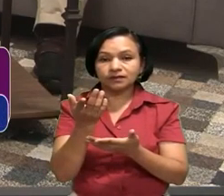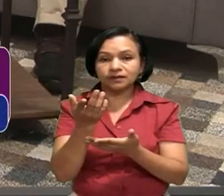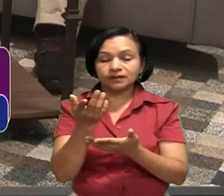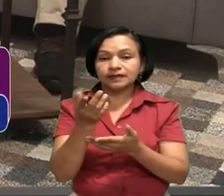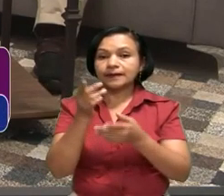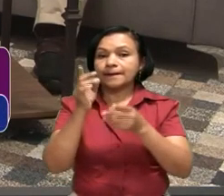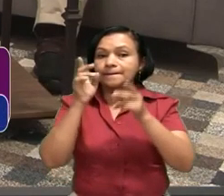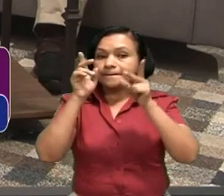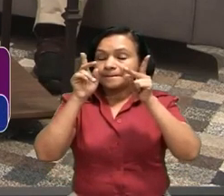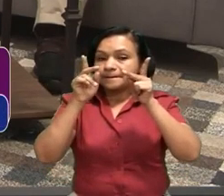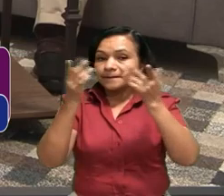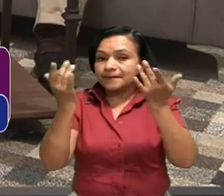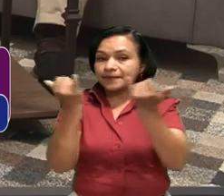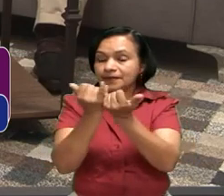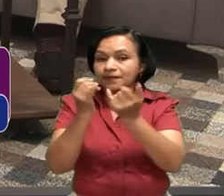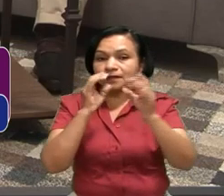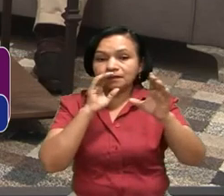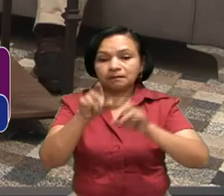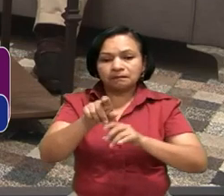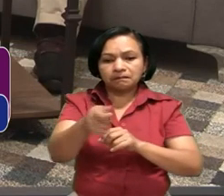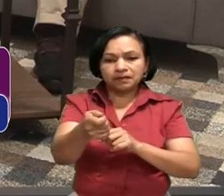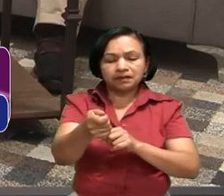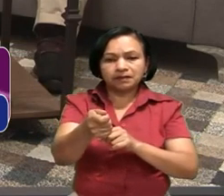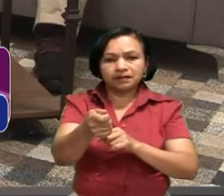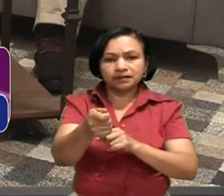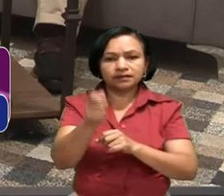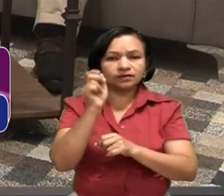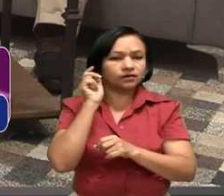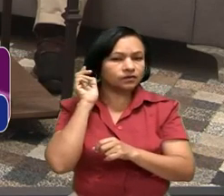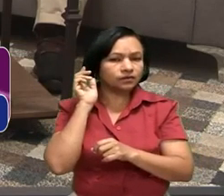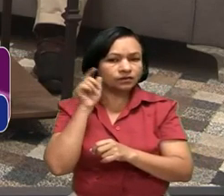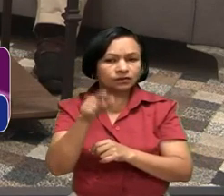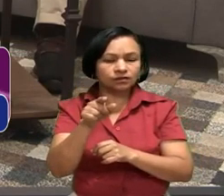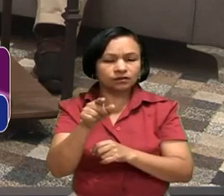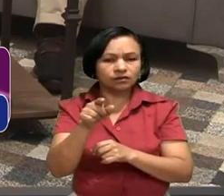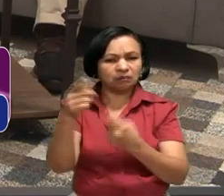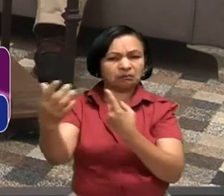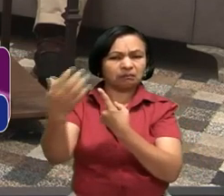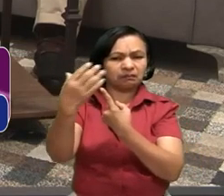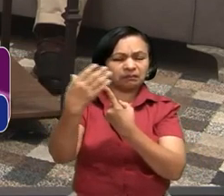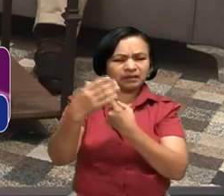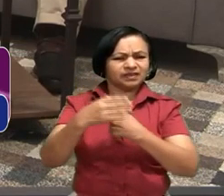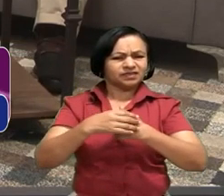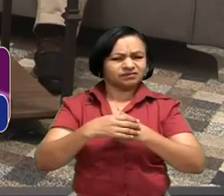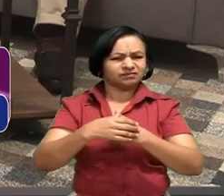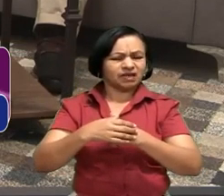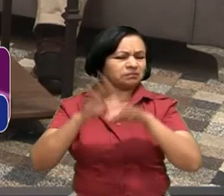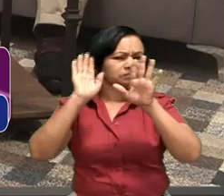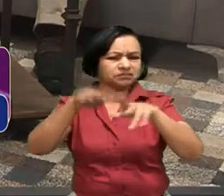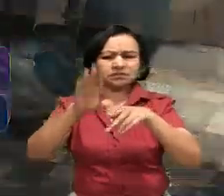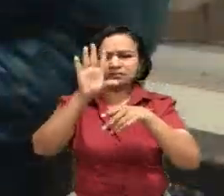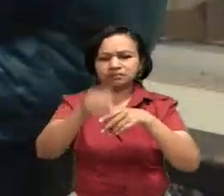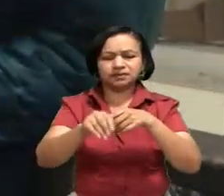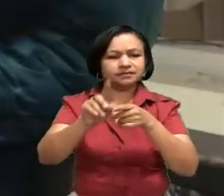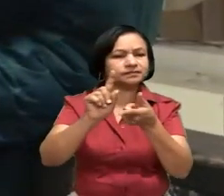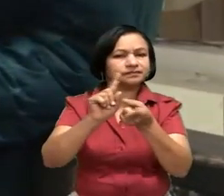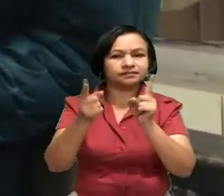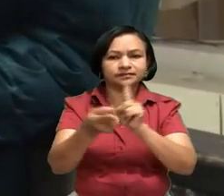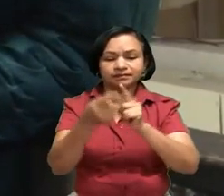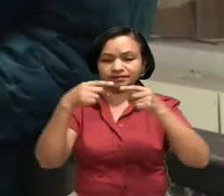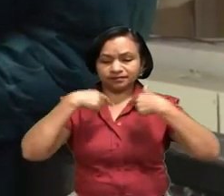que en 4 nomás plasencia de la perilla lo primero que hoy es el insulto lo primerito que hay en el insulto estos recibos son un